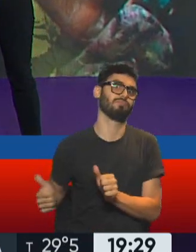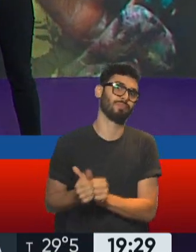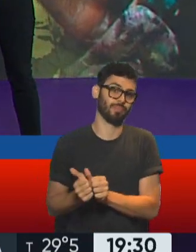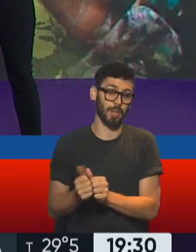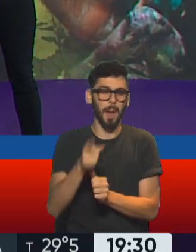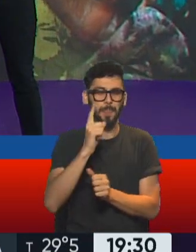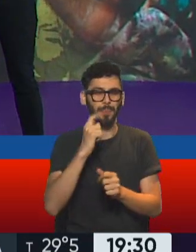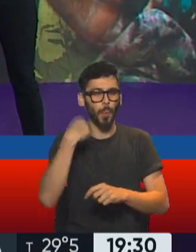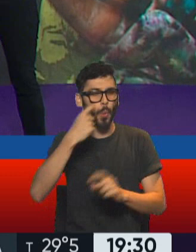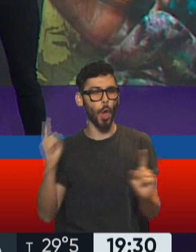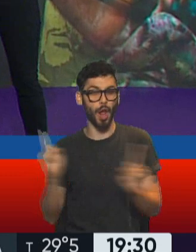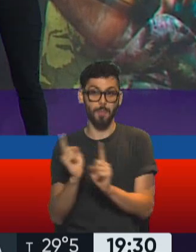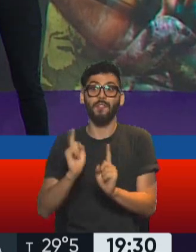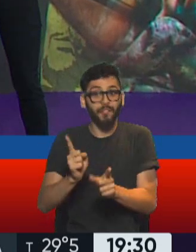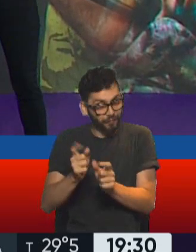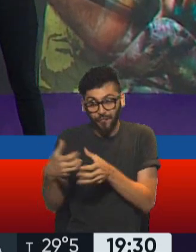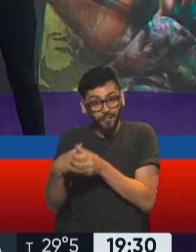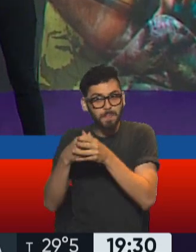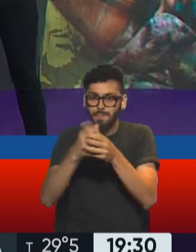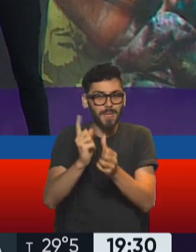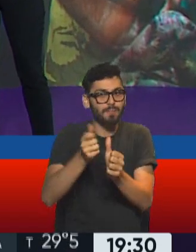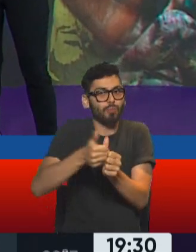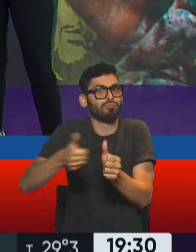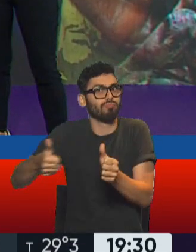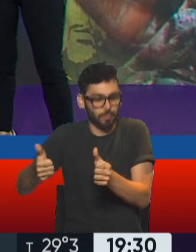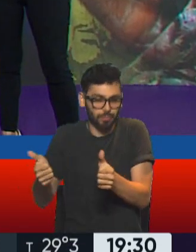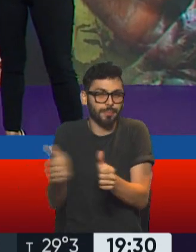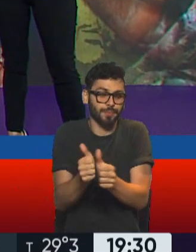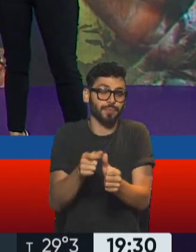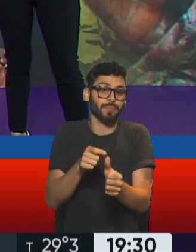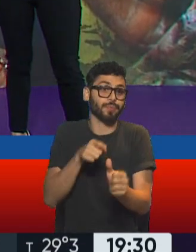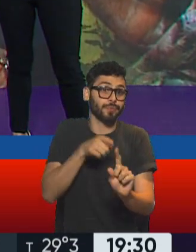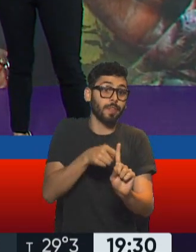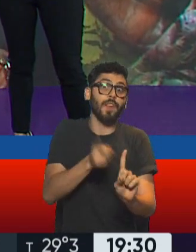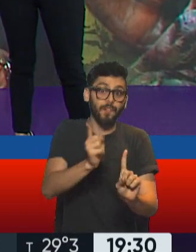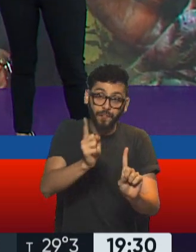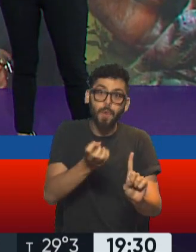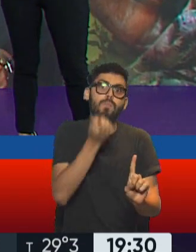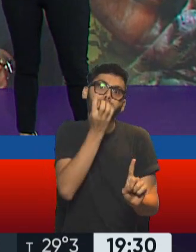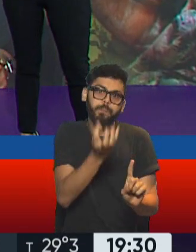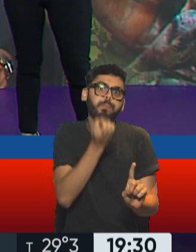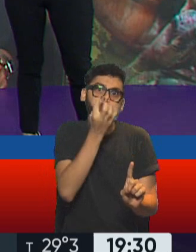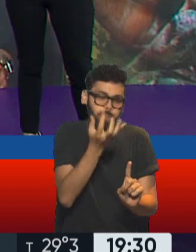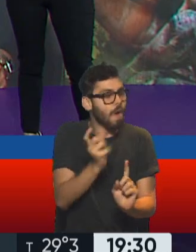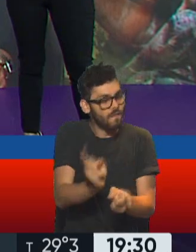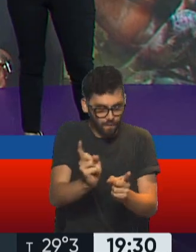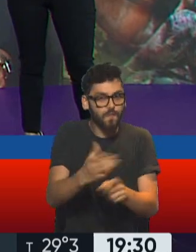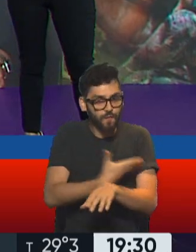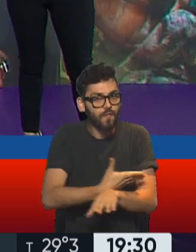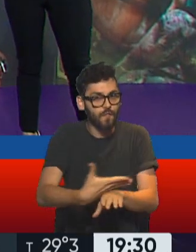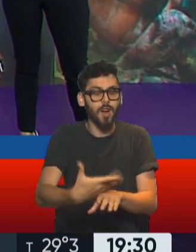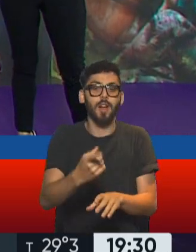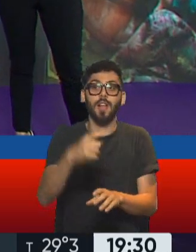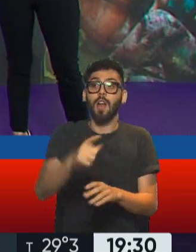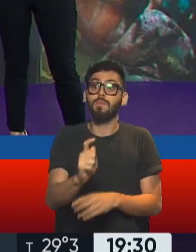ese resumen, están también junto a Telma Fardín, que continúa llevando adelante su declaración. Estamos con